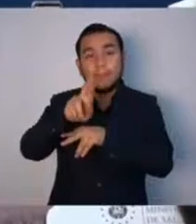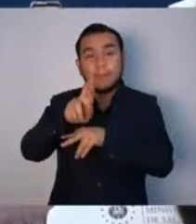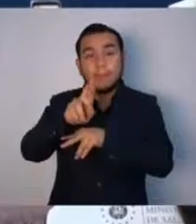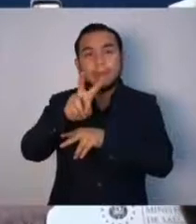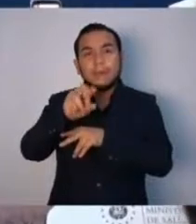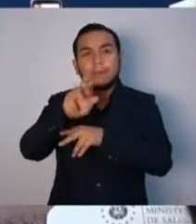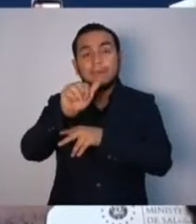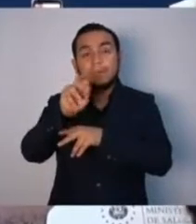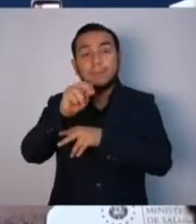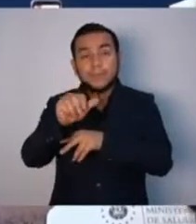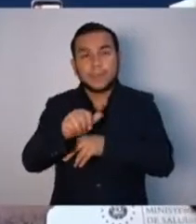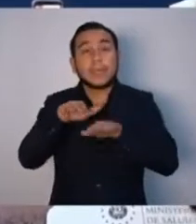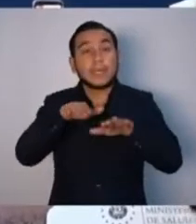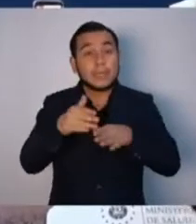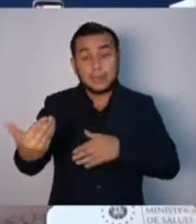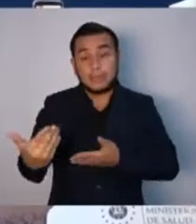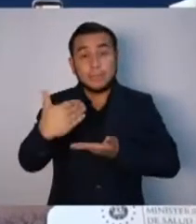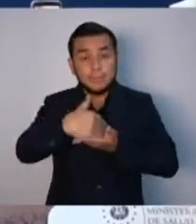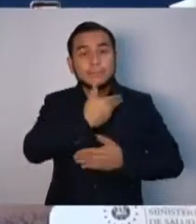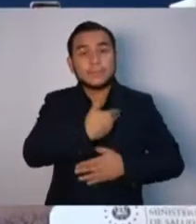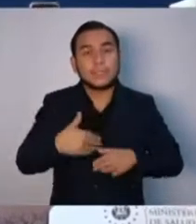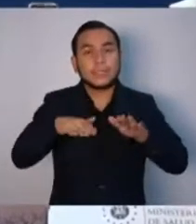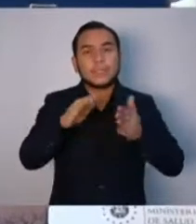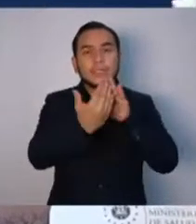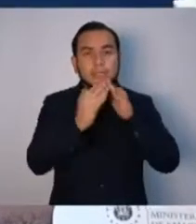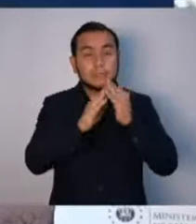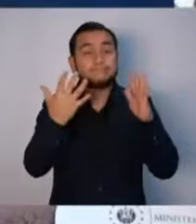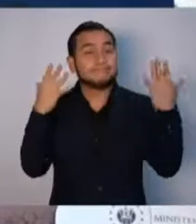gracias señor presidente por su presencia gracias a tu comunidad